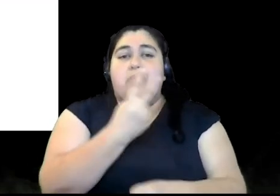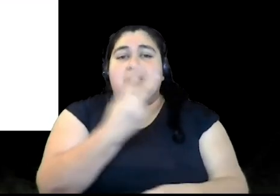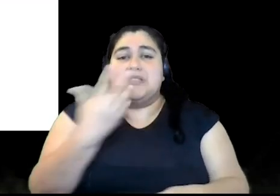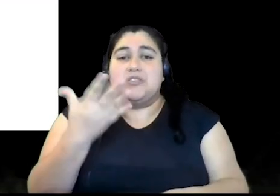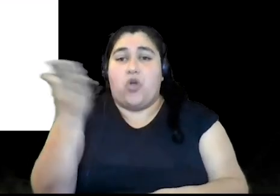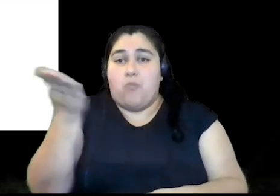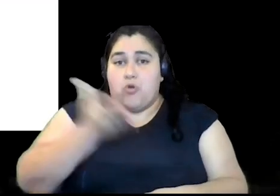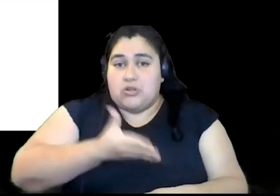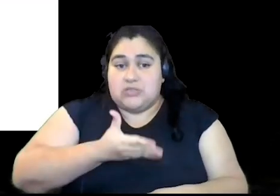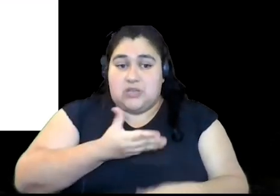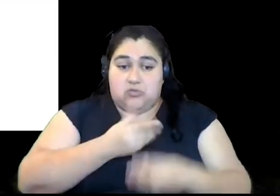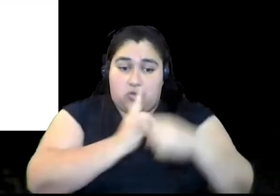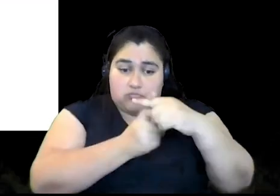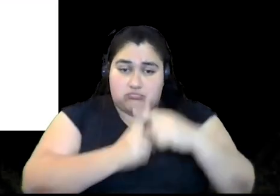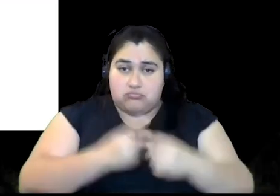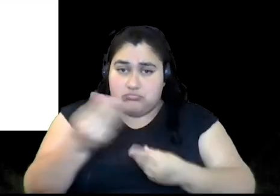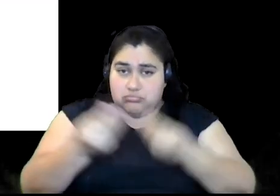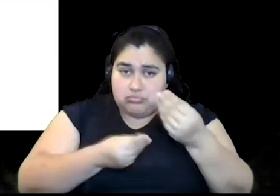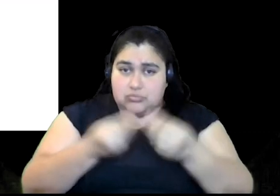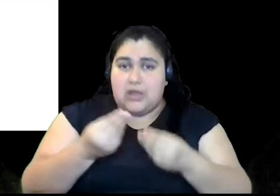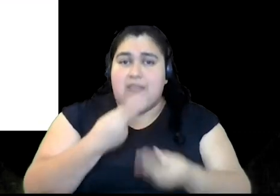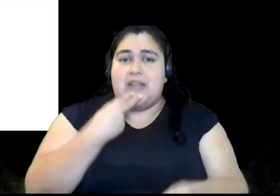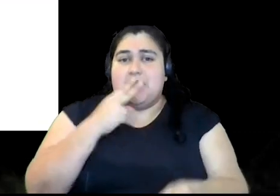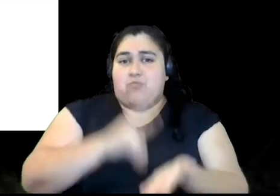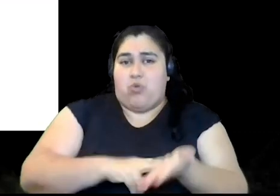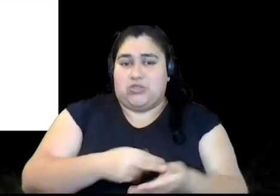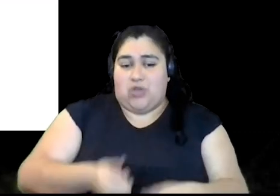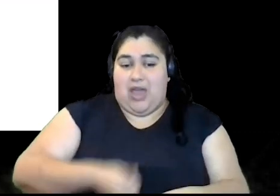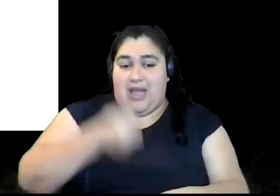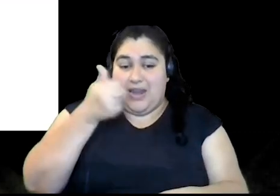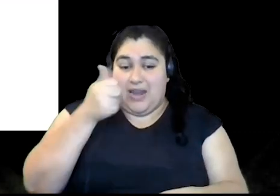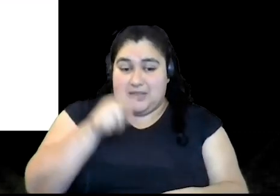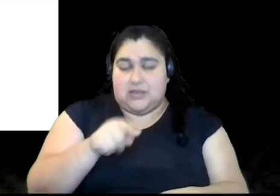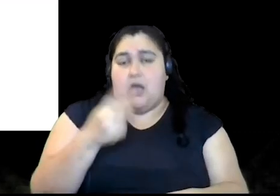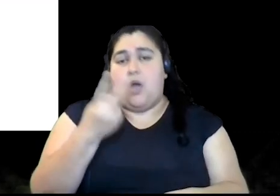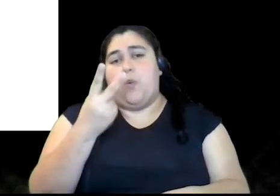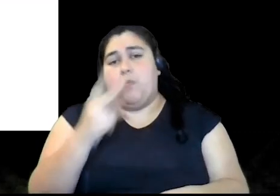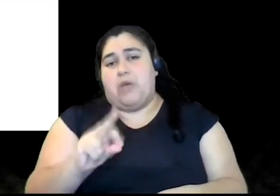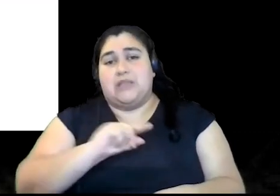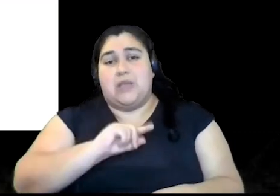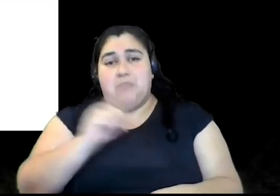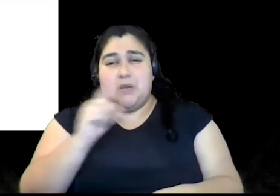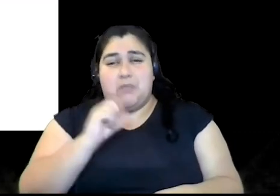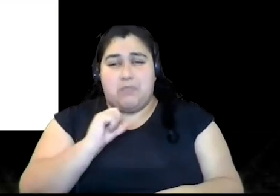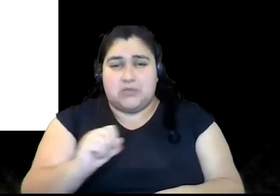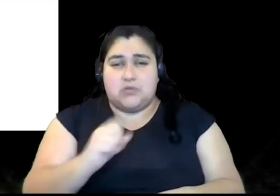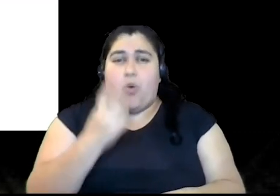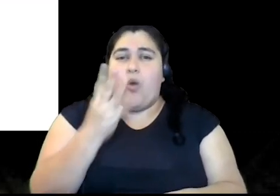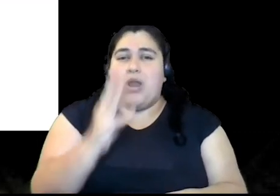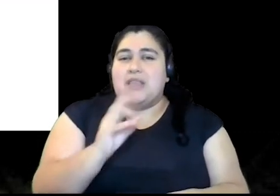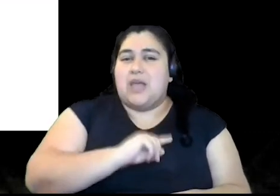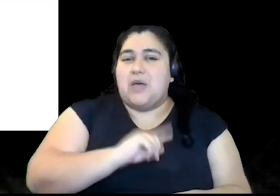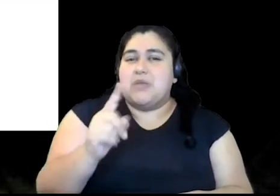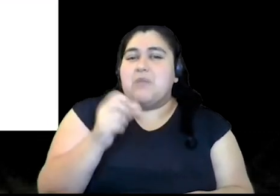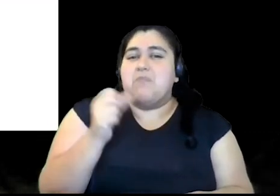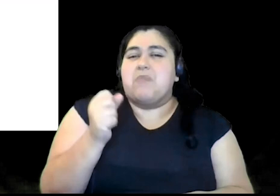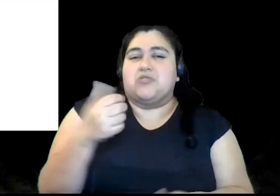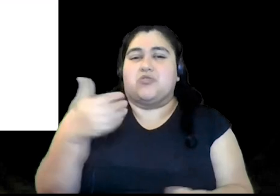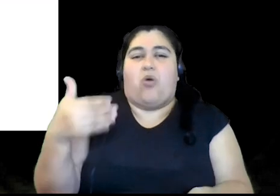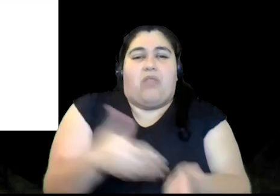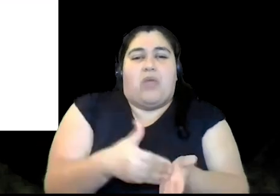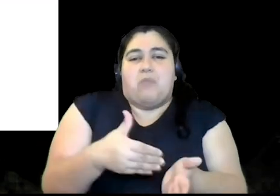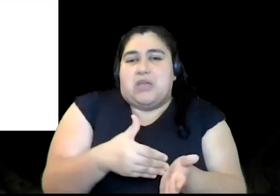de la utilidad contable neta del impuesto a las ganancias o 20.000 pesos o 40.000 pesos, dependiendo del